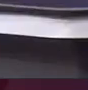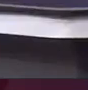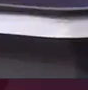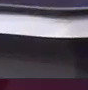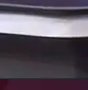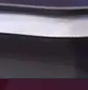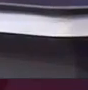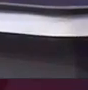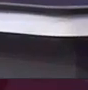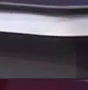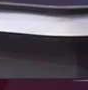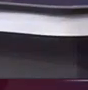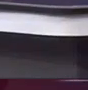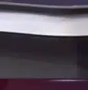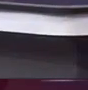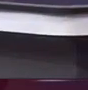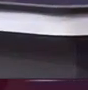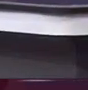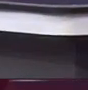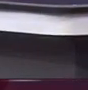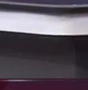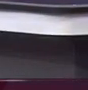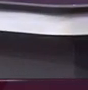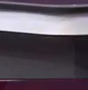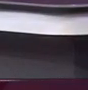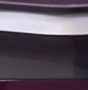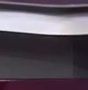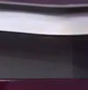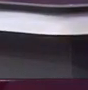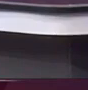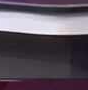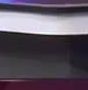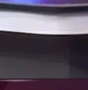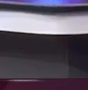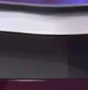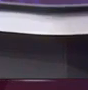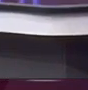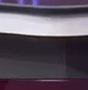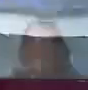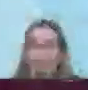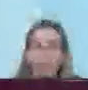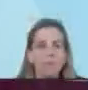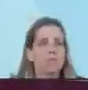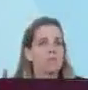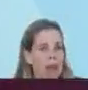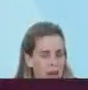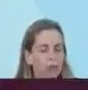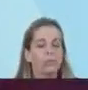Nos va a anunciar distintas actividades que volverán en gran parte de la República Argentina. Vamos a escuchar al presidente hablando esta mañana. El siguiente